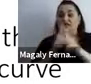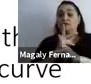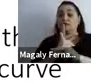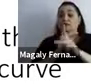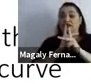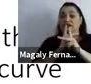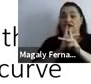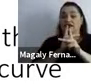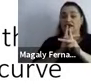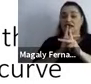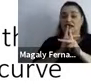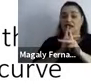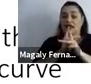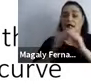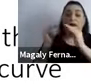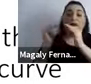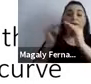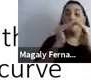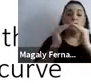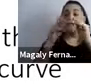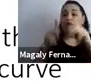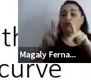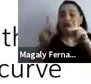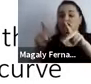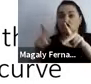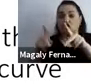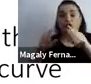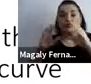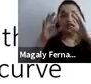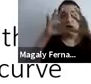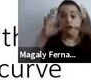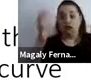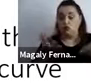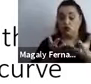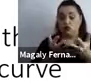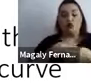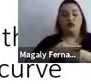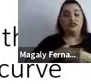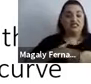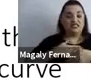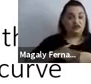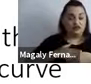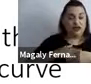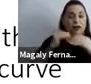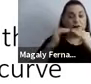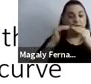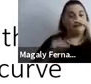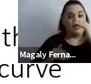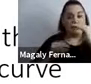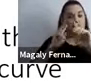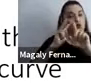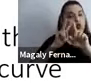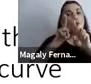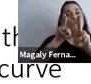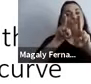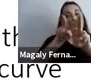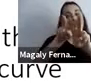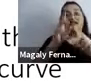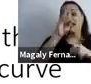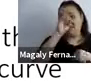haya población del mundo que pueda disfrutar de este mínimo de umbral de dignidad, y además ninguno de estos modelos,